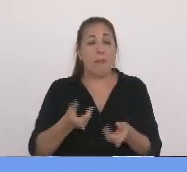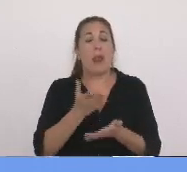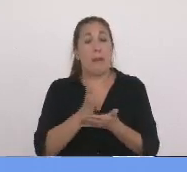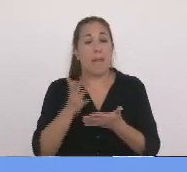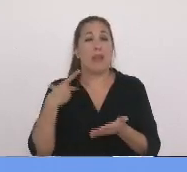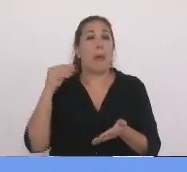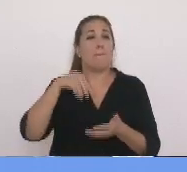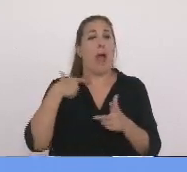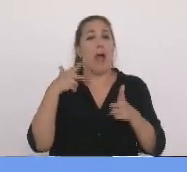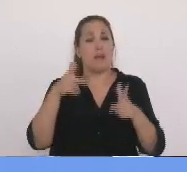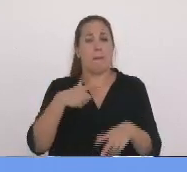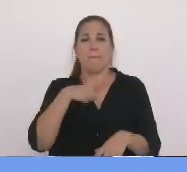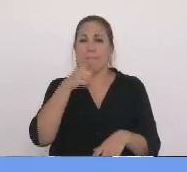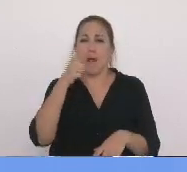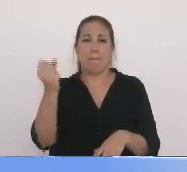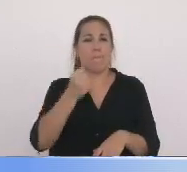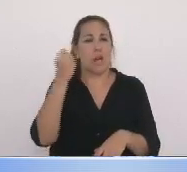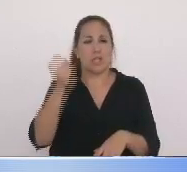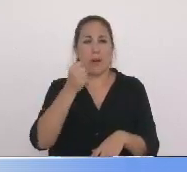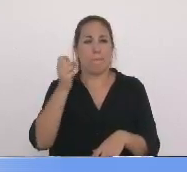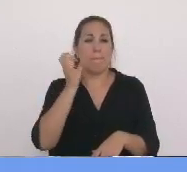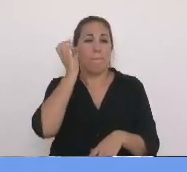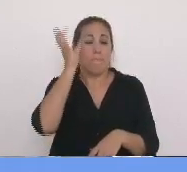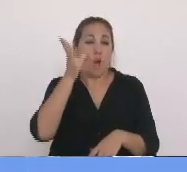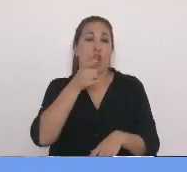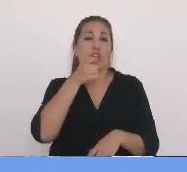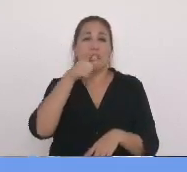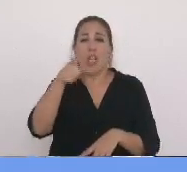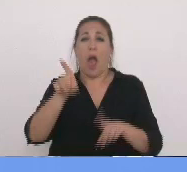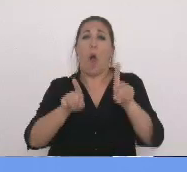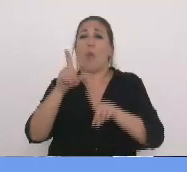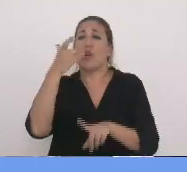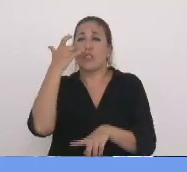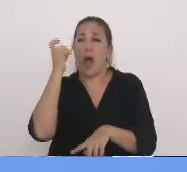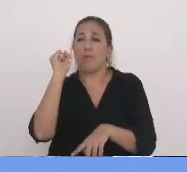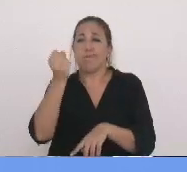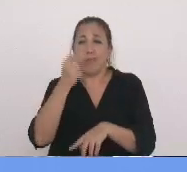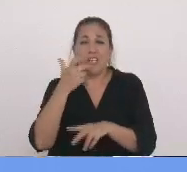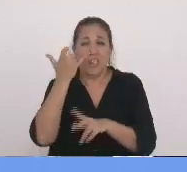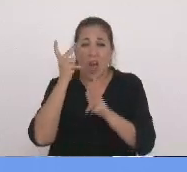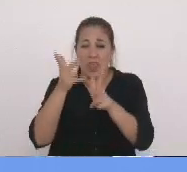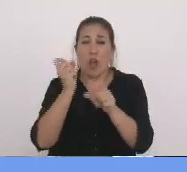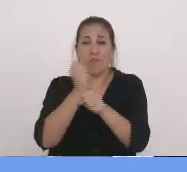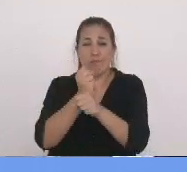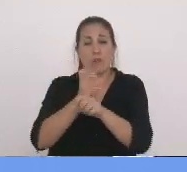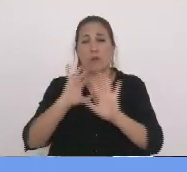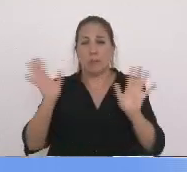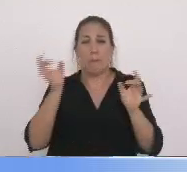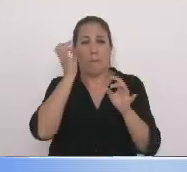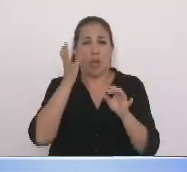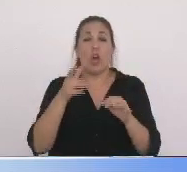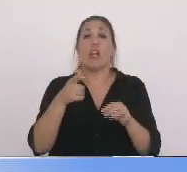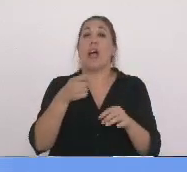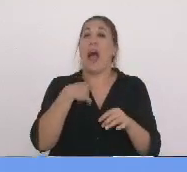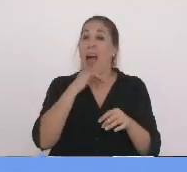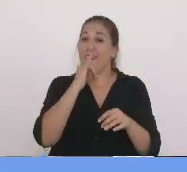absolutamente relevante y que perdón si a alguien ya lo mencionó pero advierto que de quedar así se